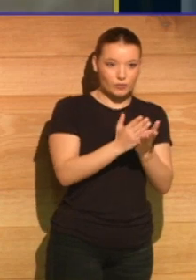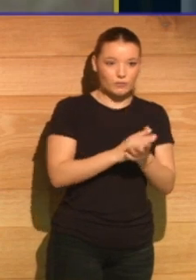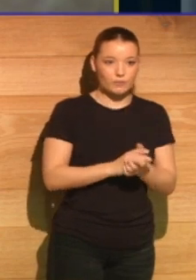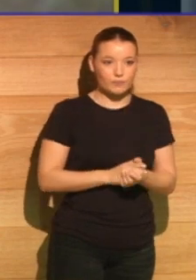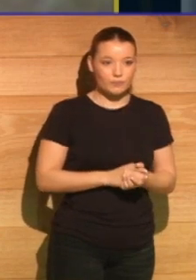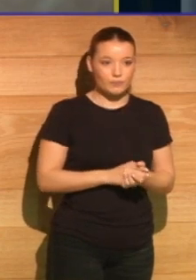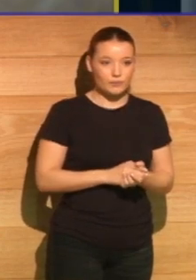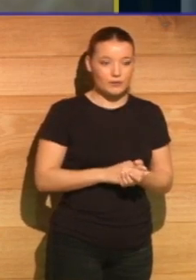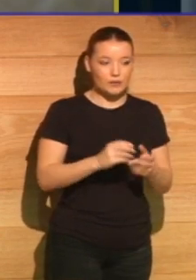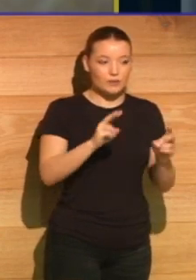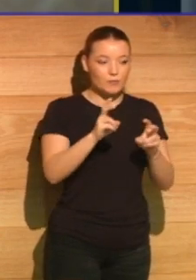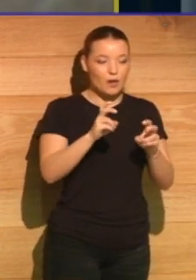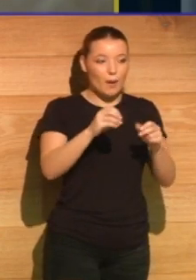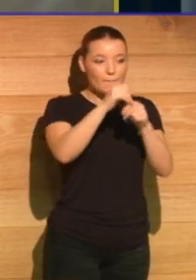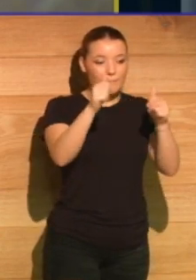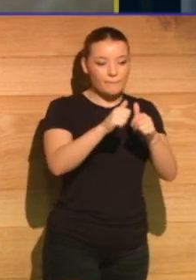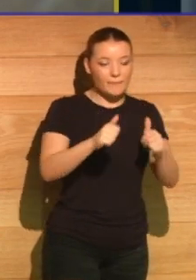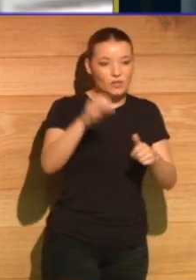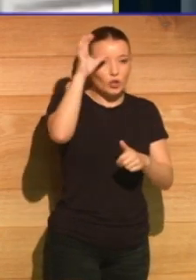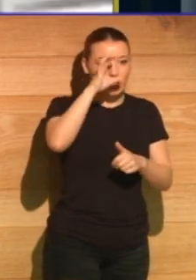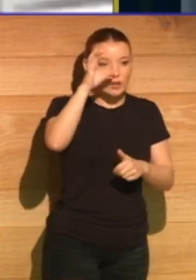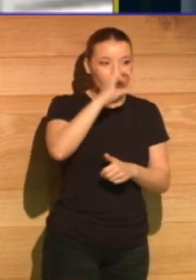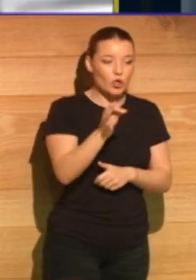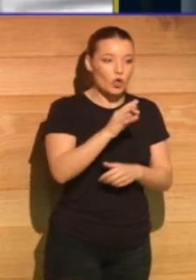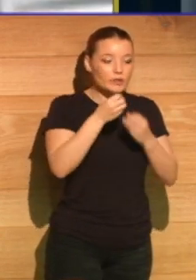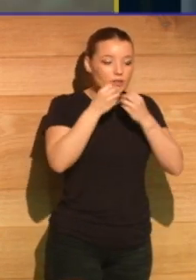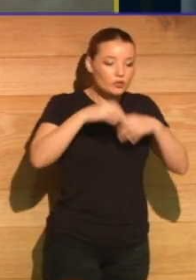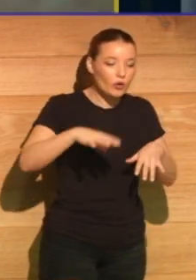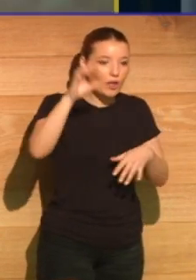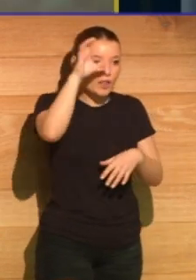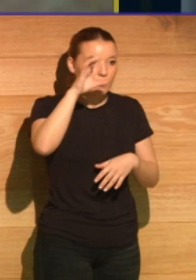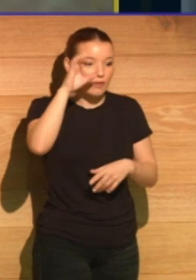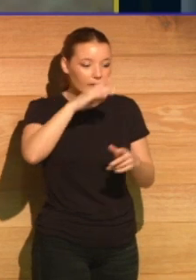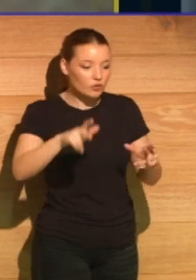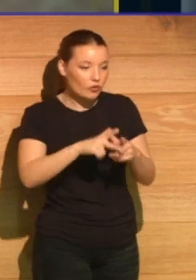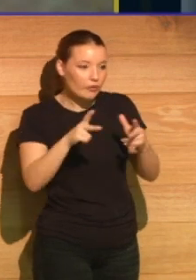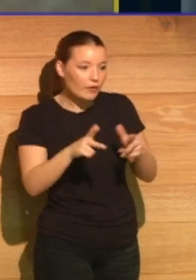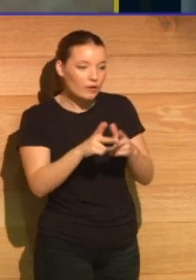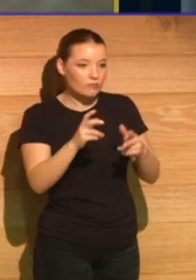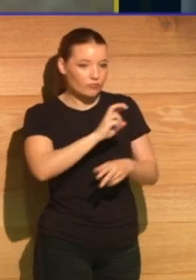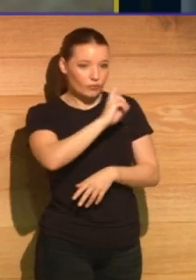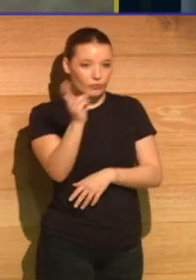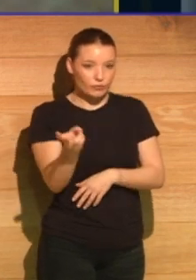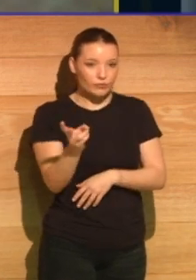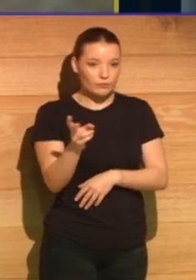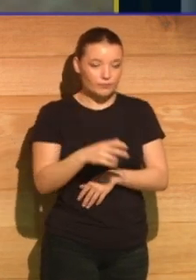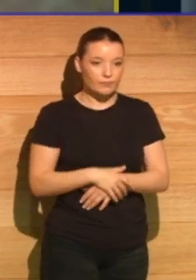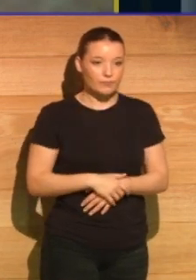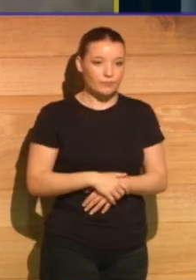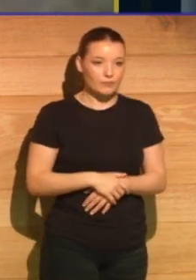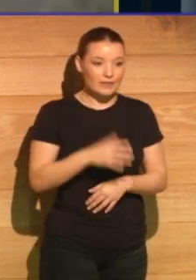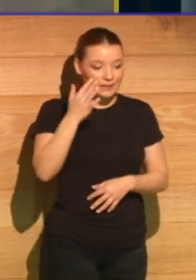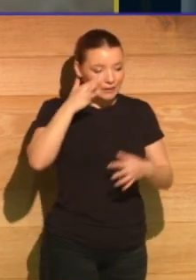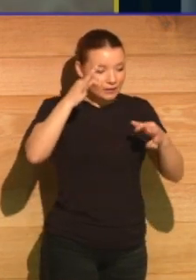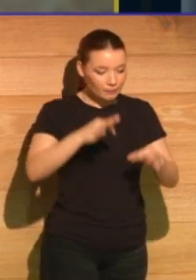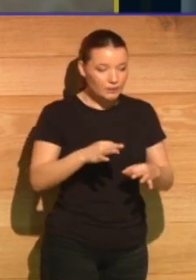mucho en el método científico. También estudiamos historia de la ciencia, de las ciencias sociales. y realmente viendo